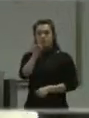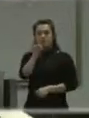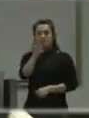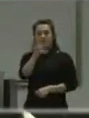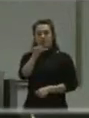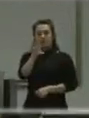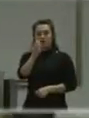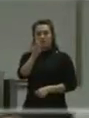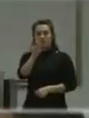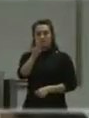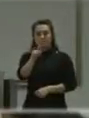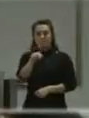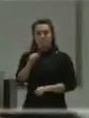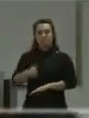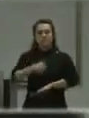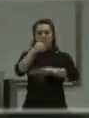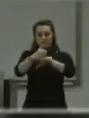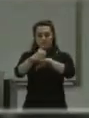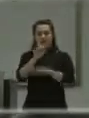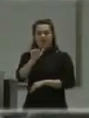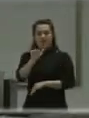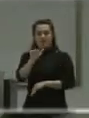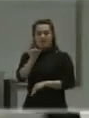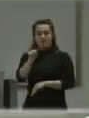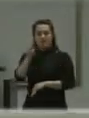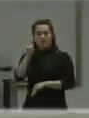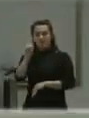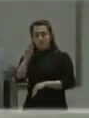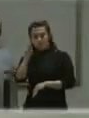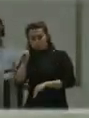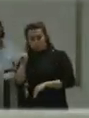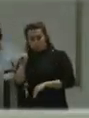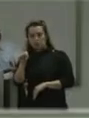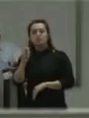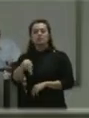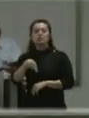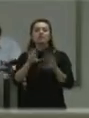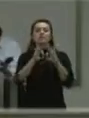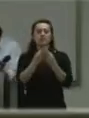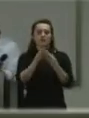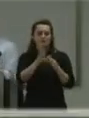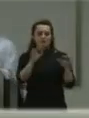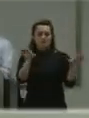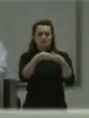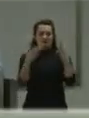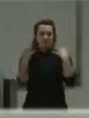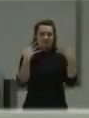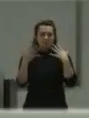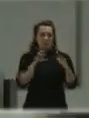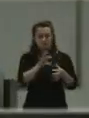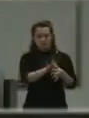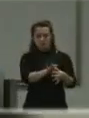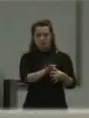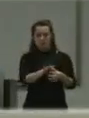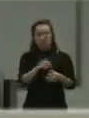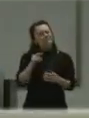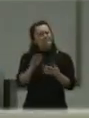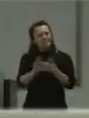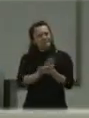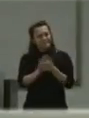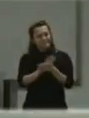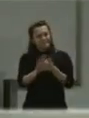directora ejecutiva de asd Colombia y coordinadora de la red de familias por el cambio que como les contaba Andrea